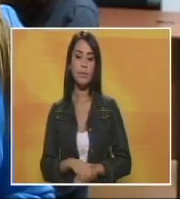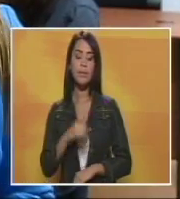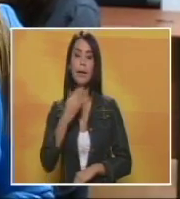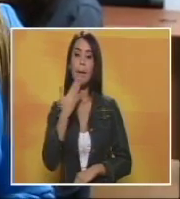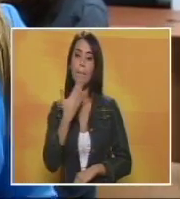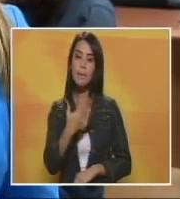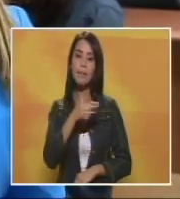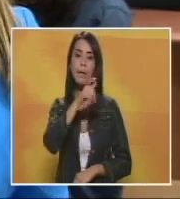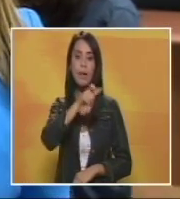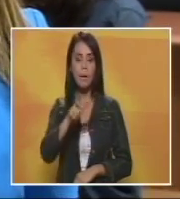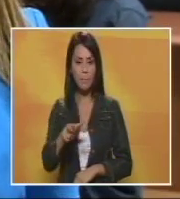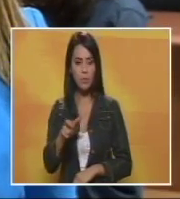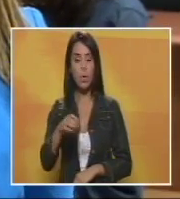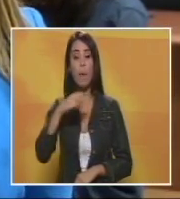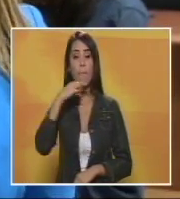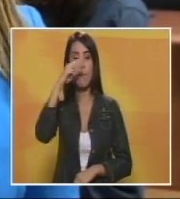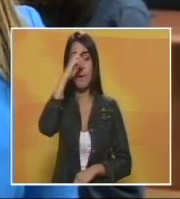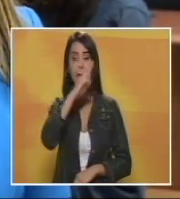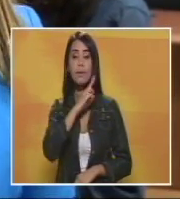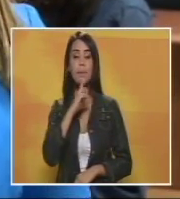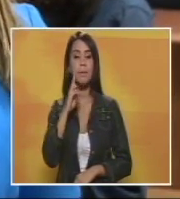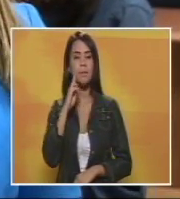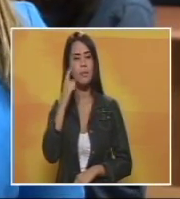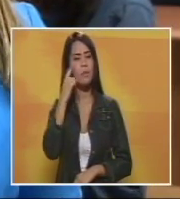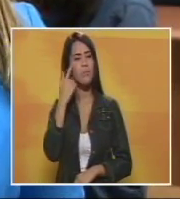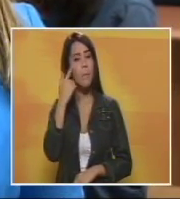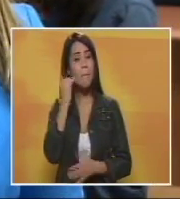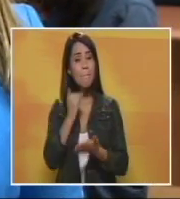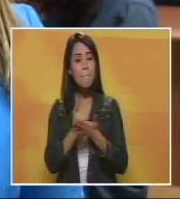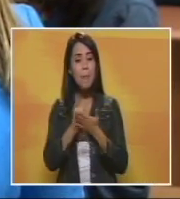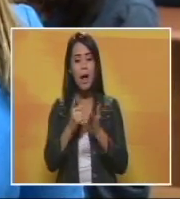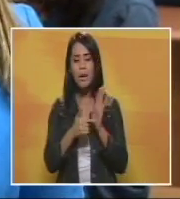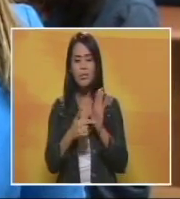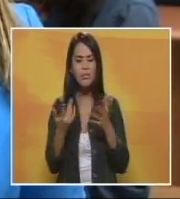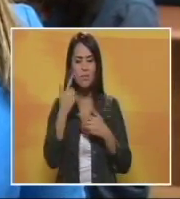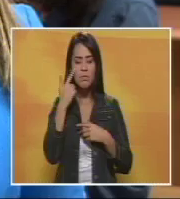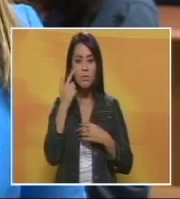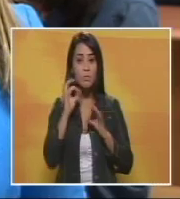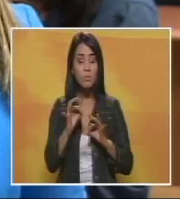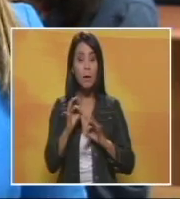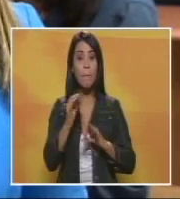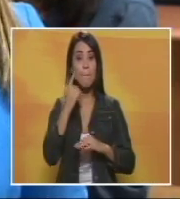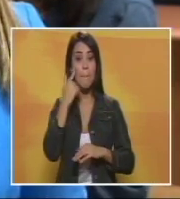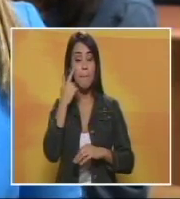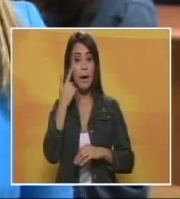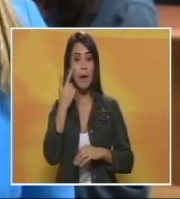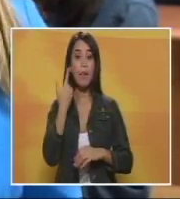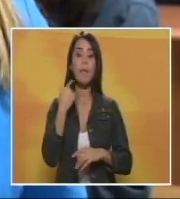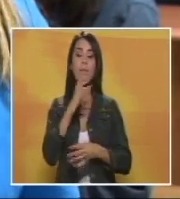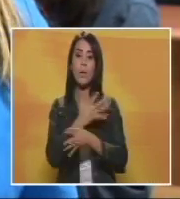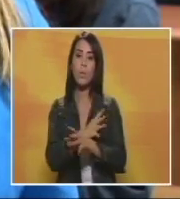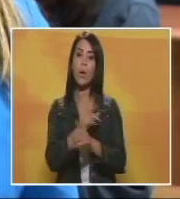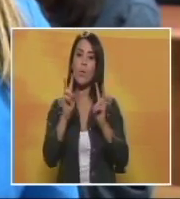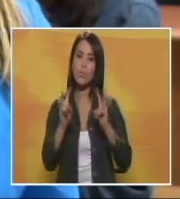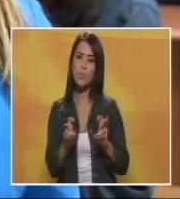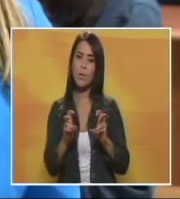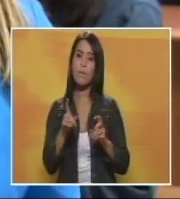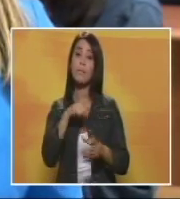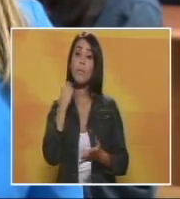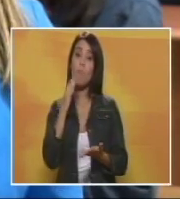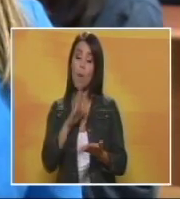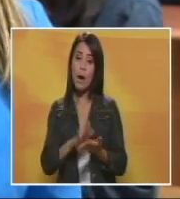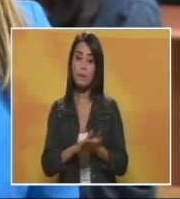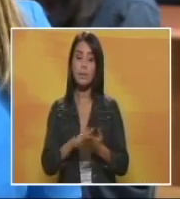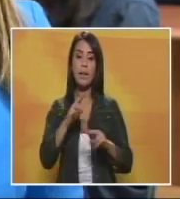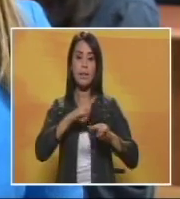y representantes a prestar atención sobre este nuevo juego denominado juego del choque, que puede provocar la muerte